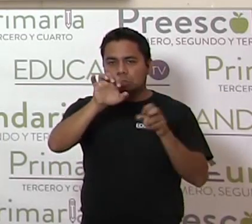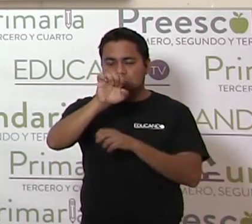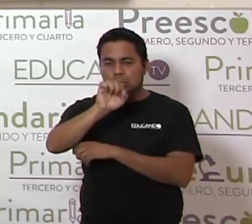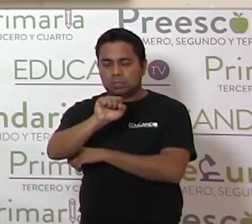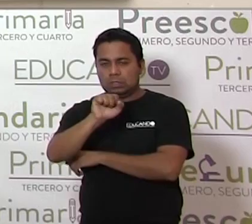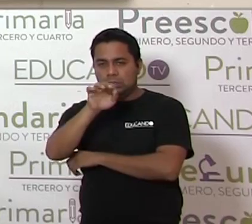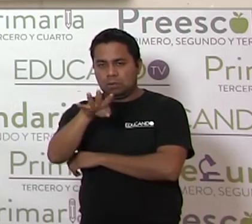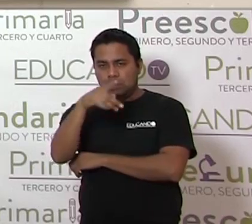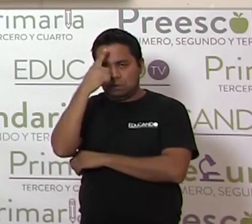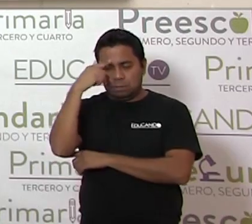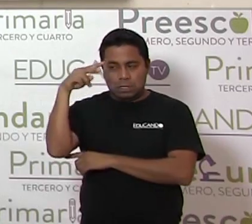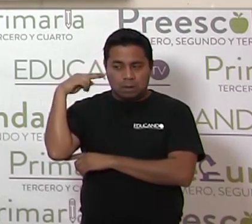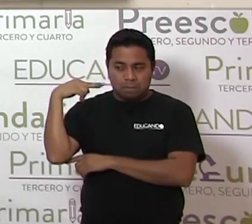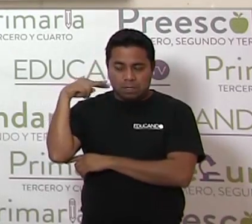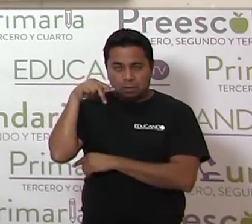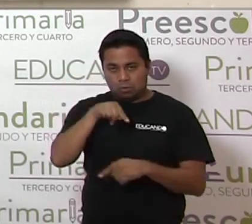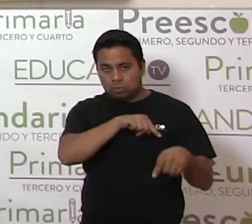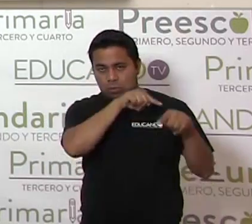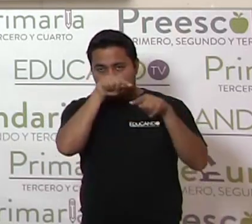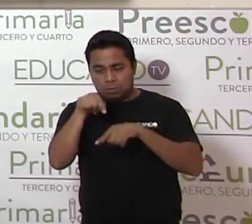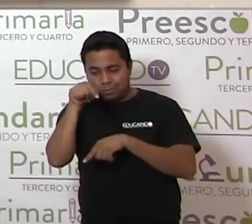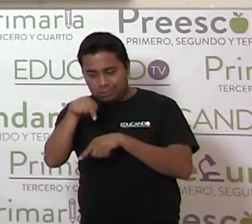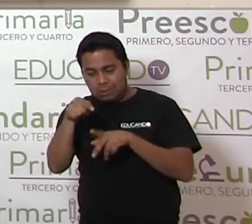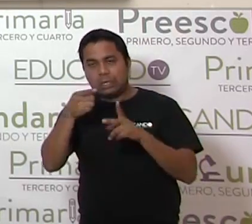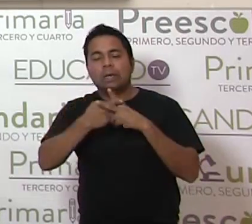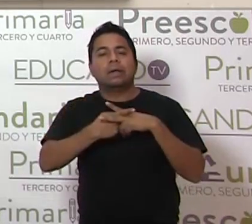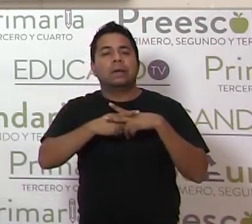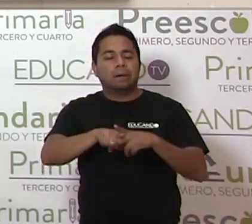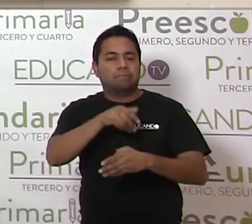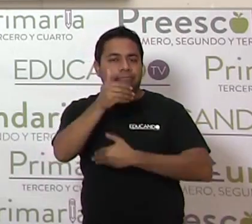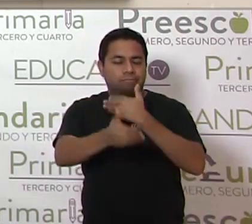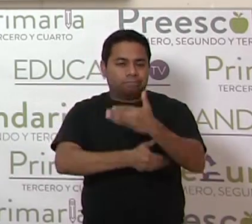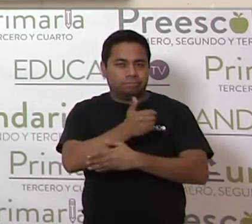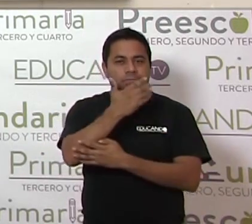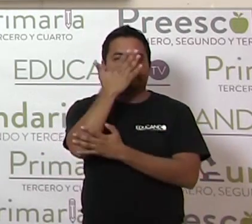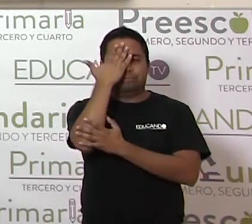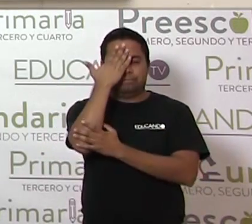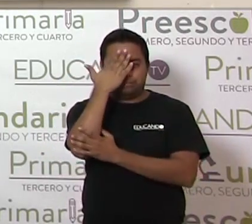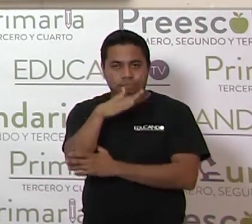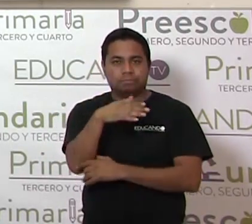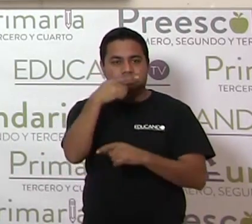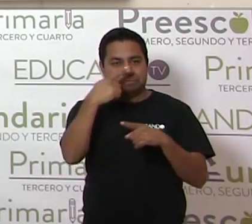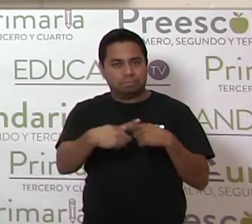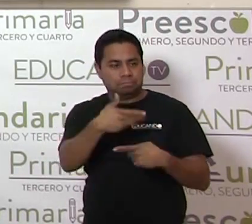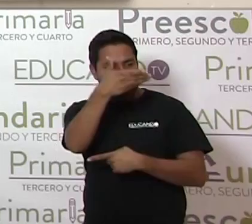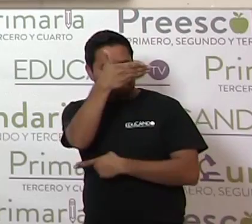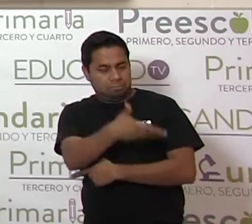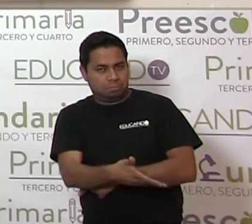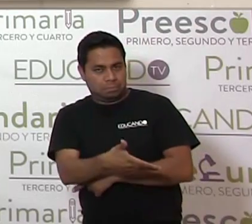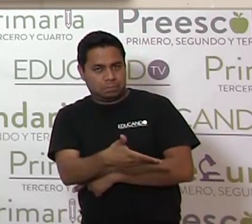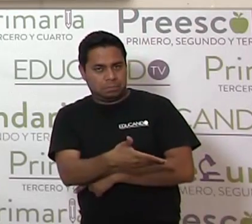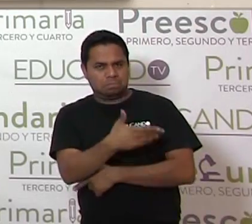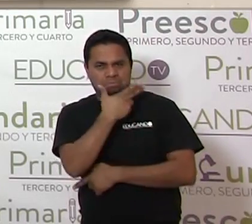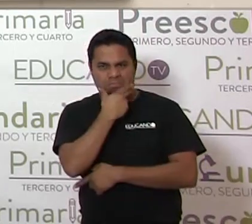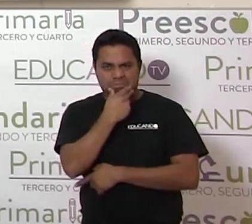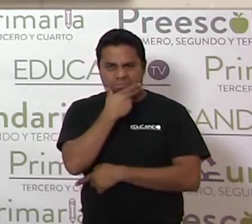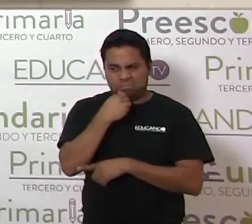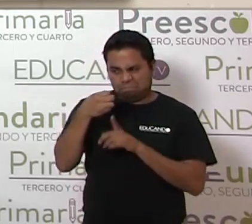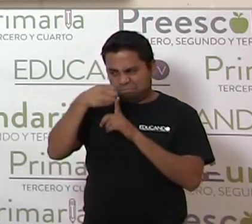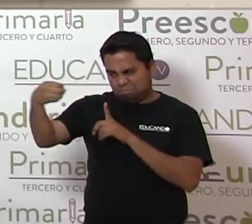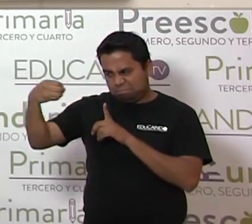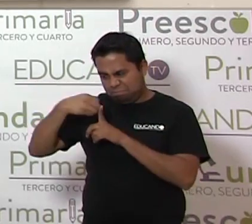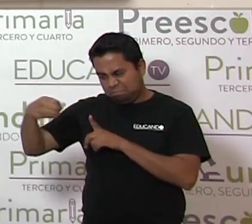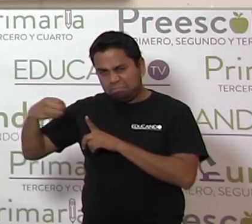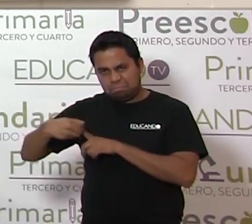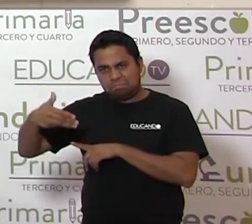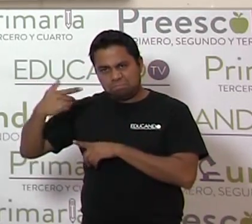1864 a Veracruz y a partir de eso vamos a saber quién es Fernando Maximiliano José María de Habsburgo